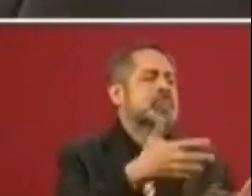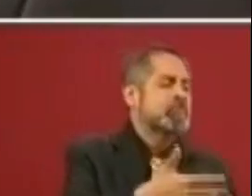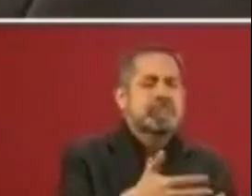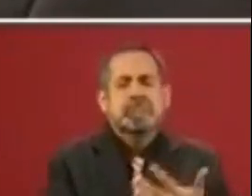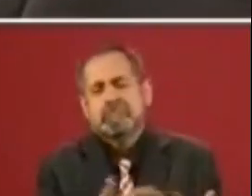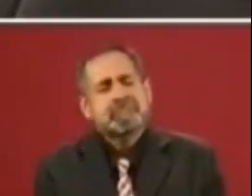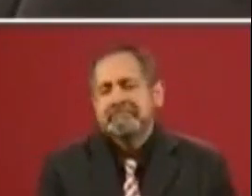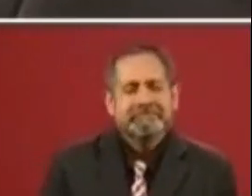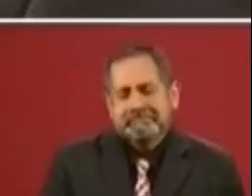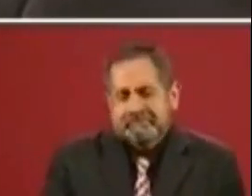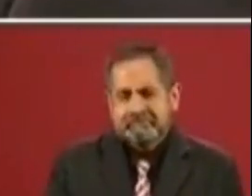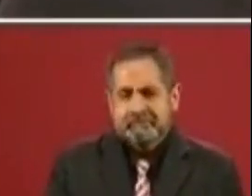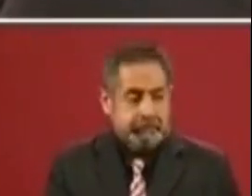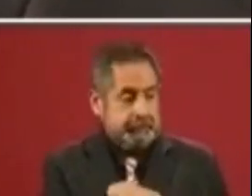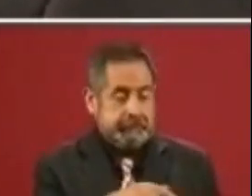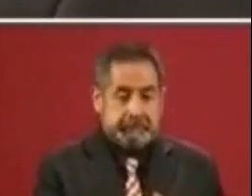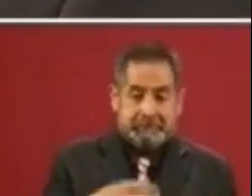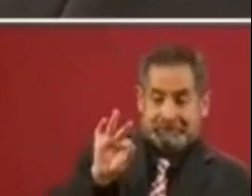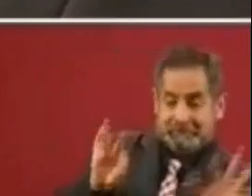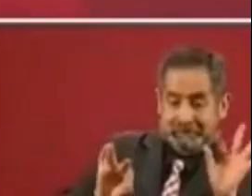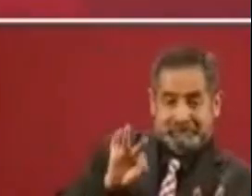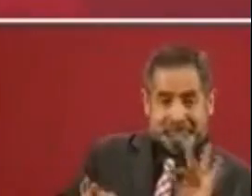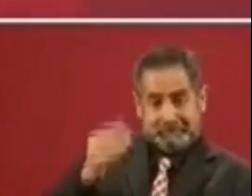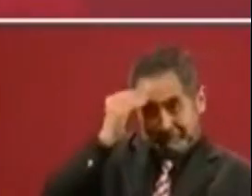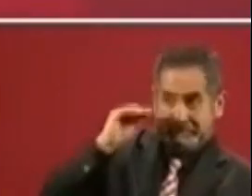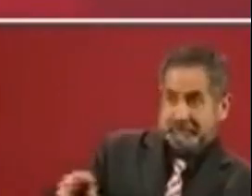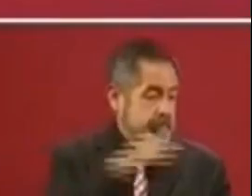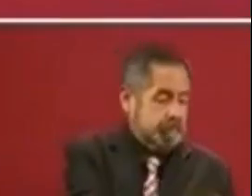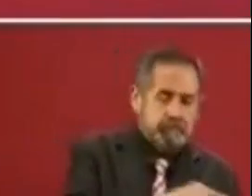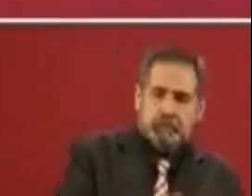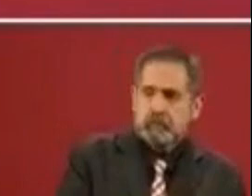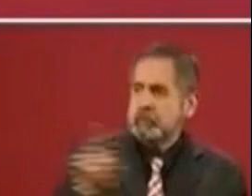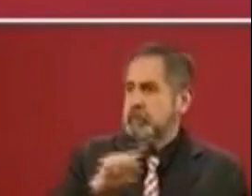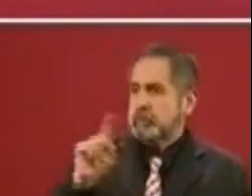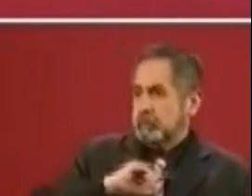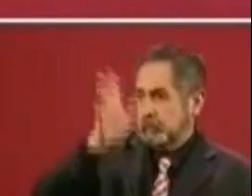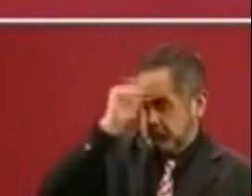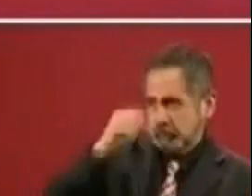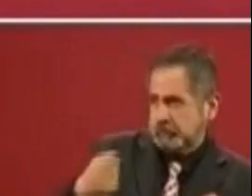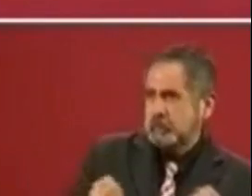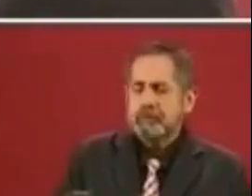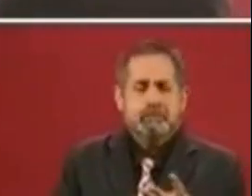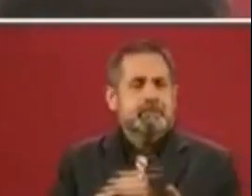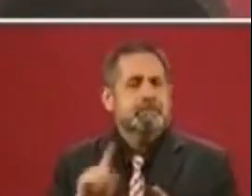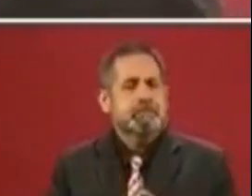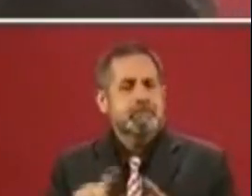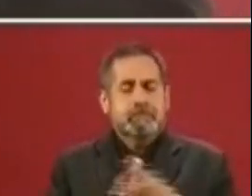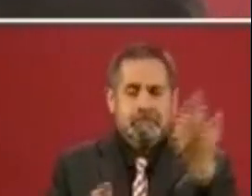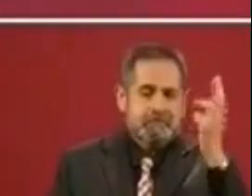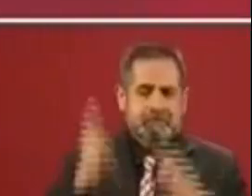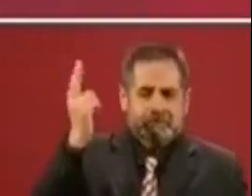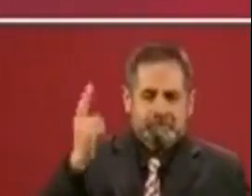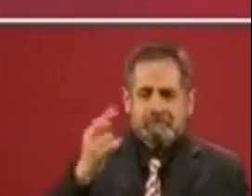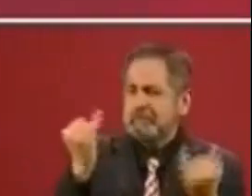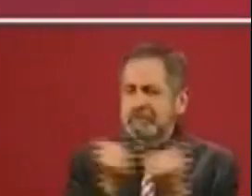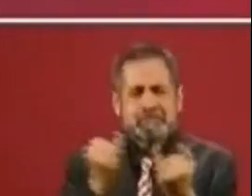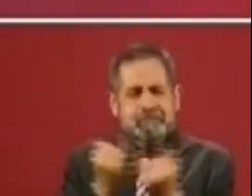No pudieron los conservadores articularse. Es un movimiento reaccionario, están